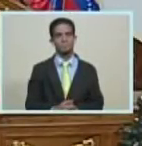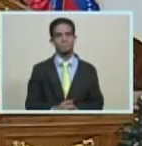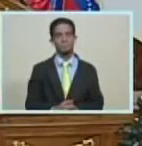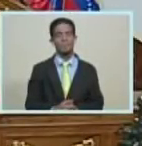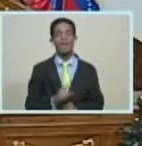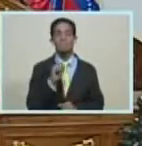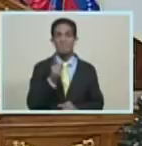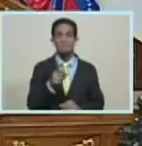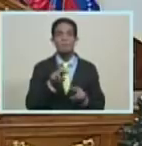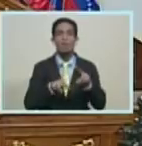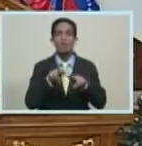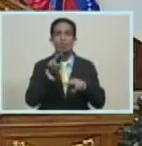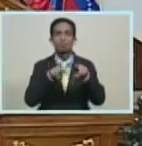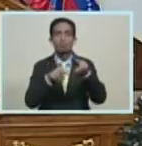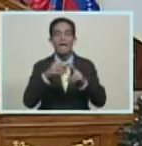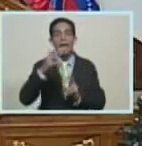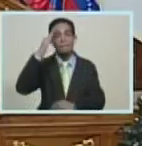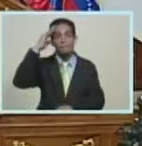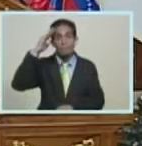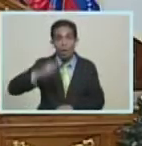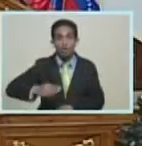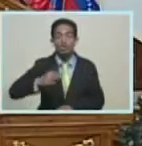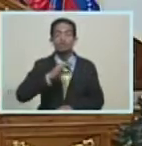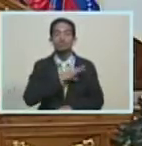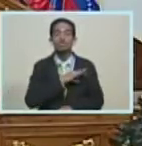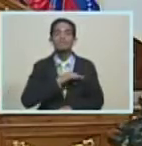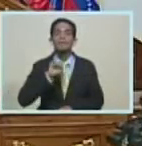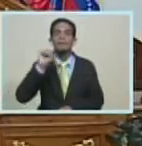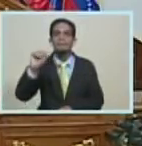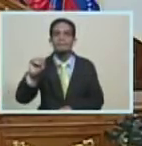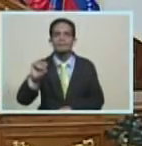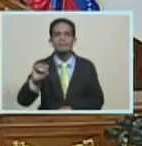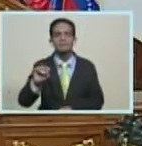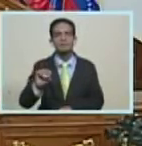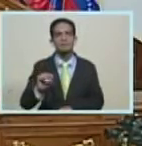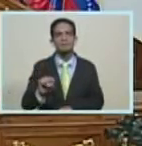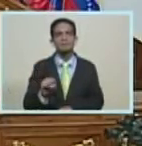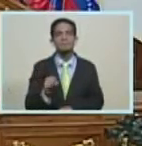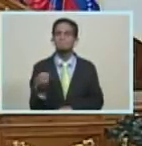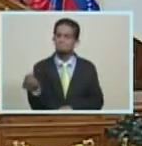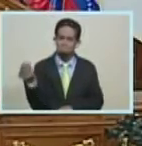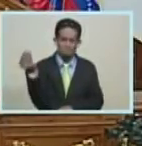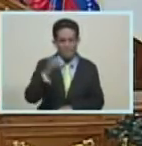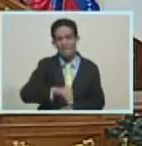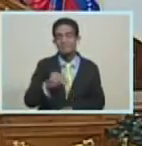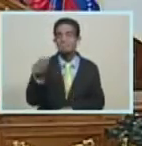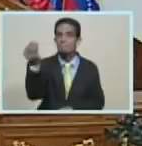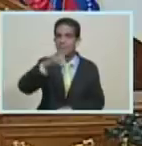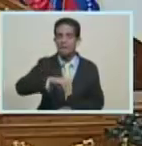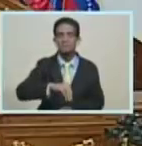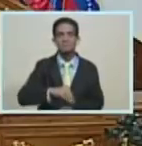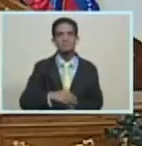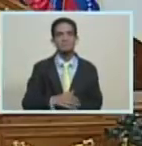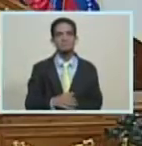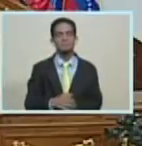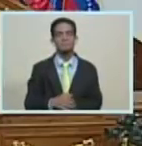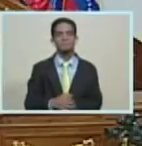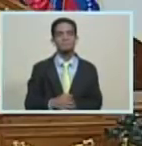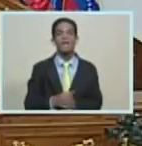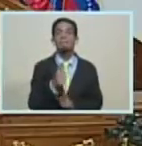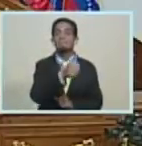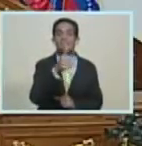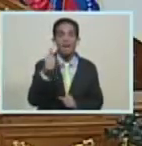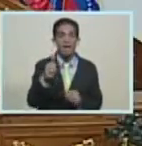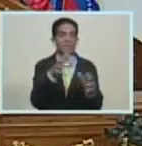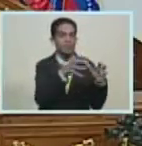Tenemos que construir una Fuerza Armada Nacional Bolivariana socialista, cada vez más socialista, más de lo que es ahorita. En cada cuartel, en cada